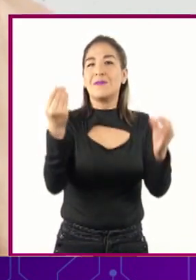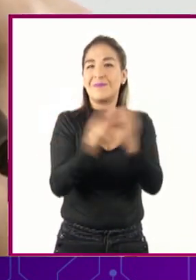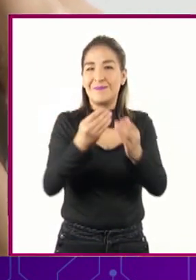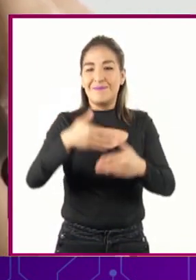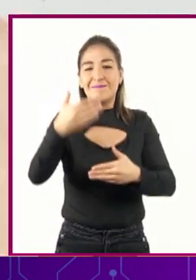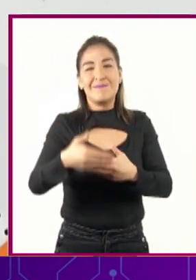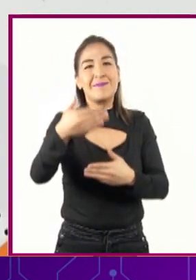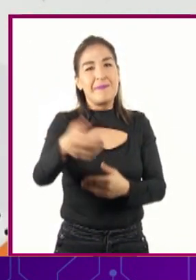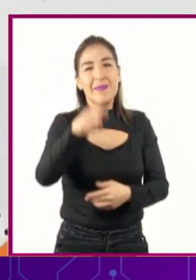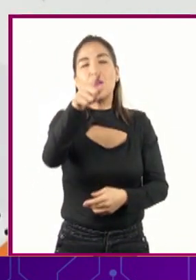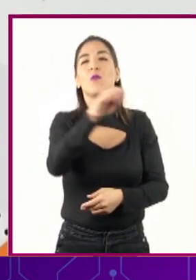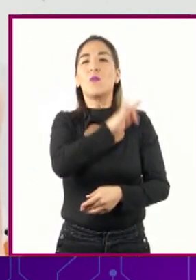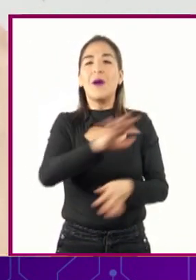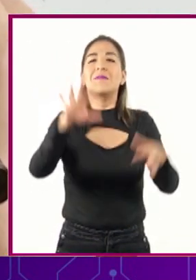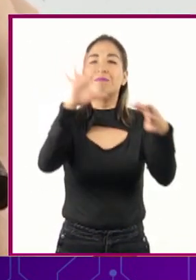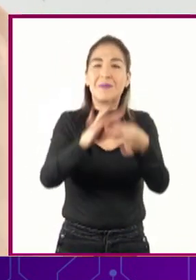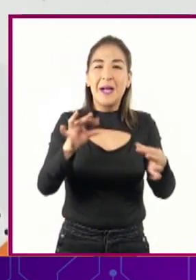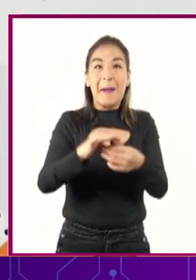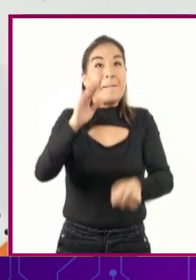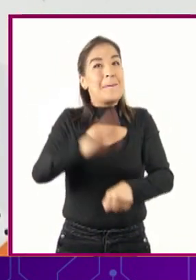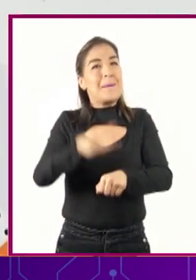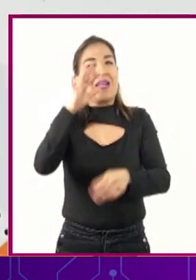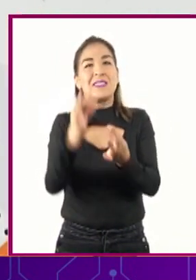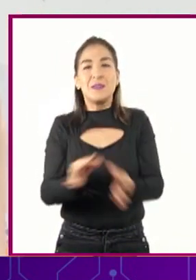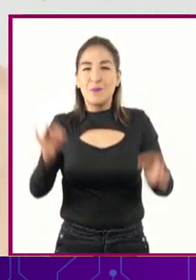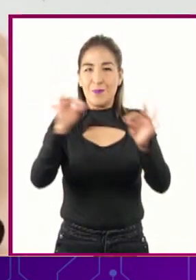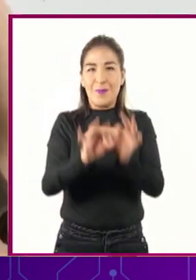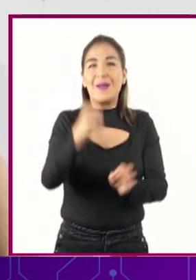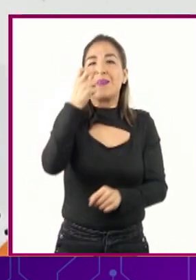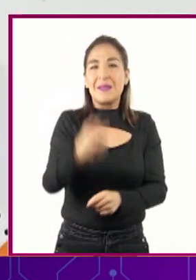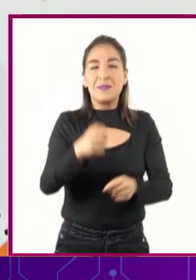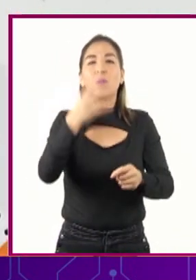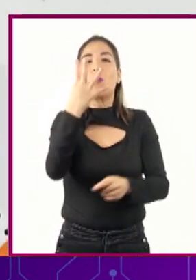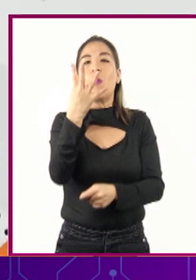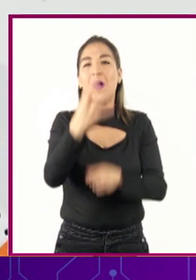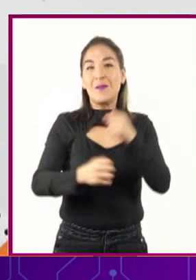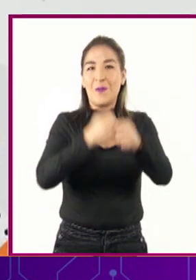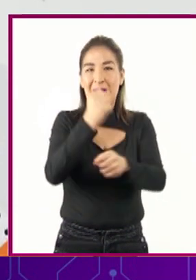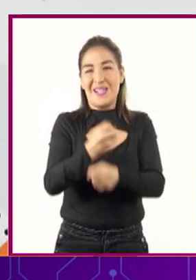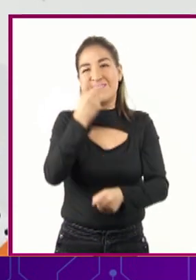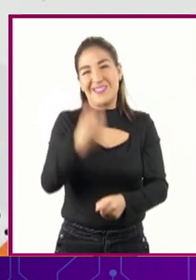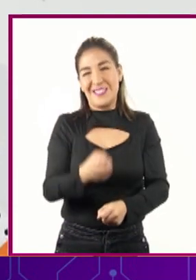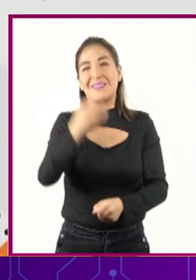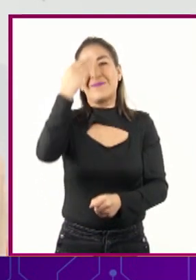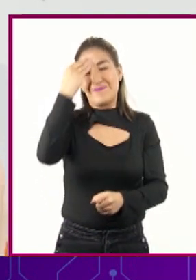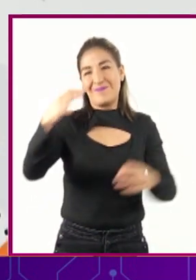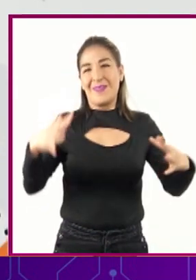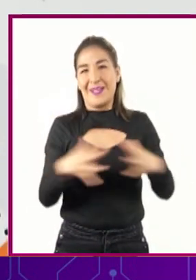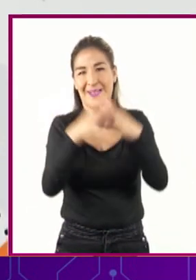que puedan contar lo más relevante de los 4 años de esta guerra.